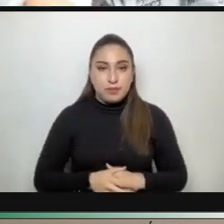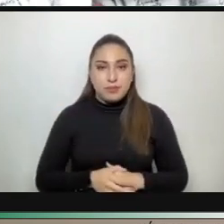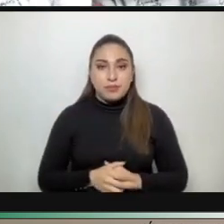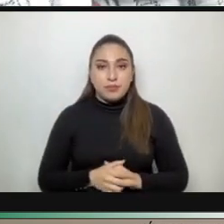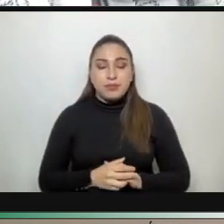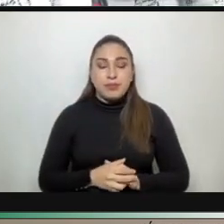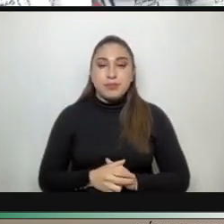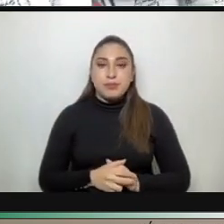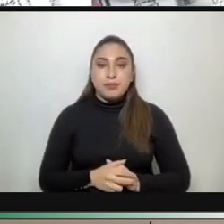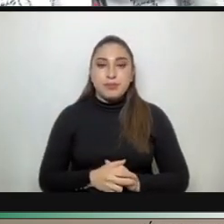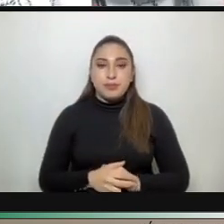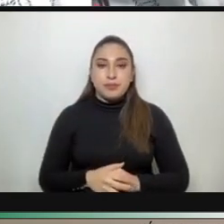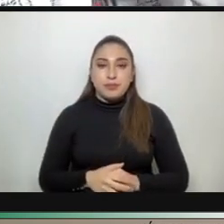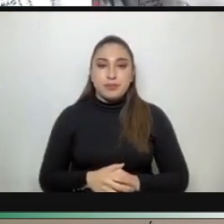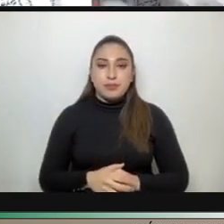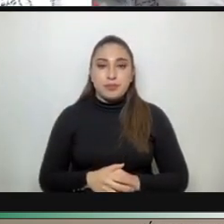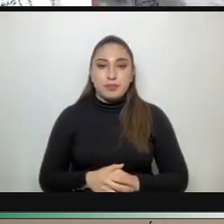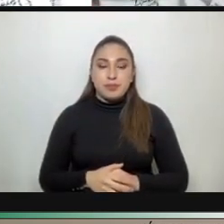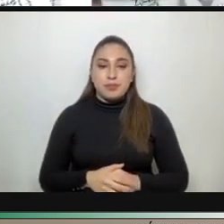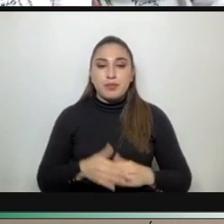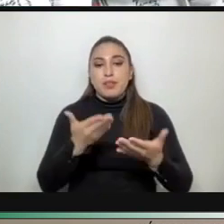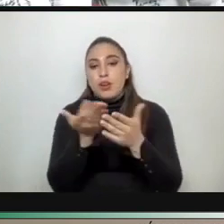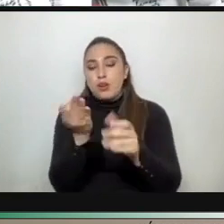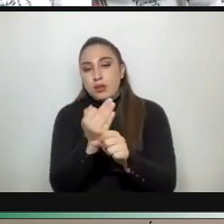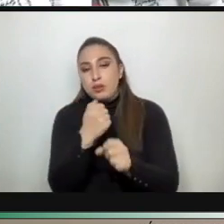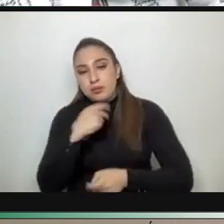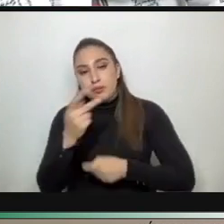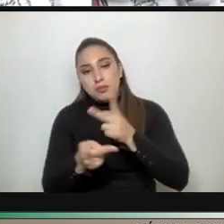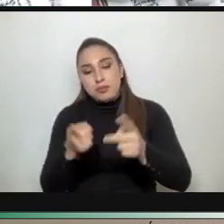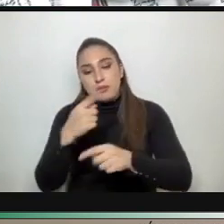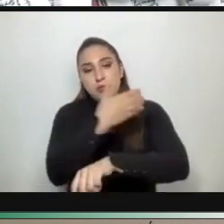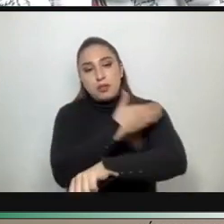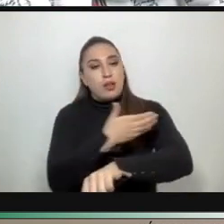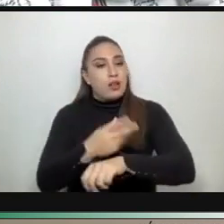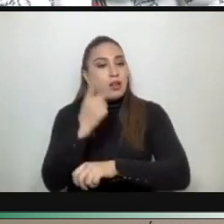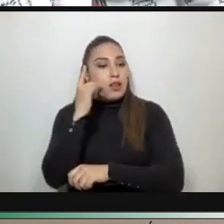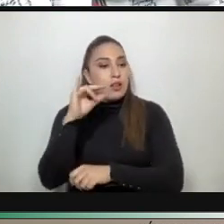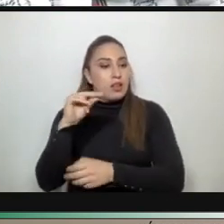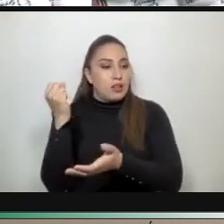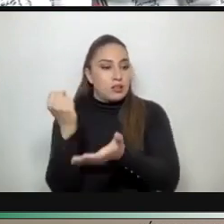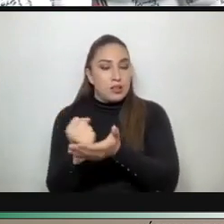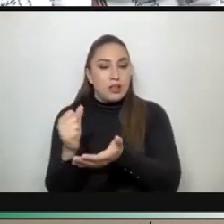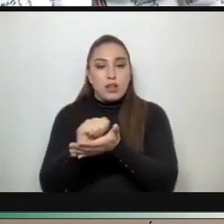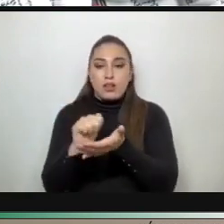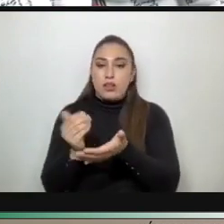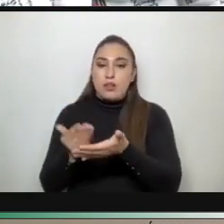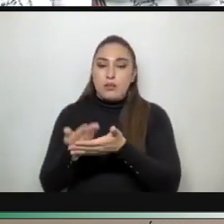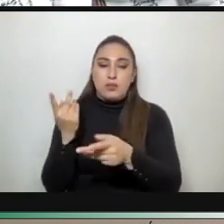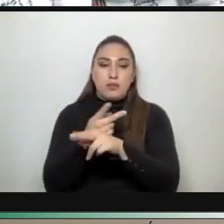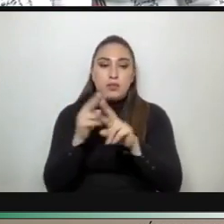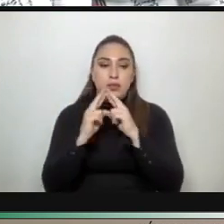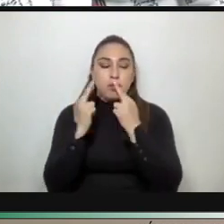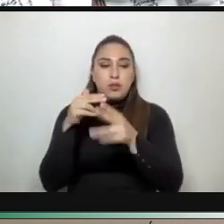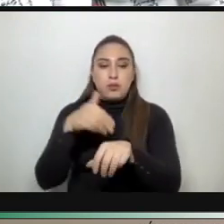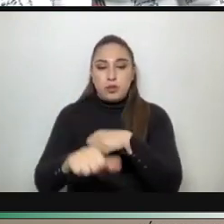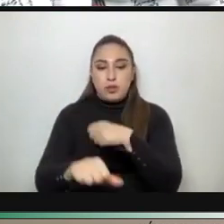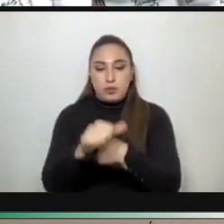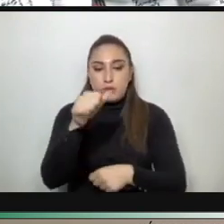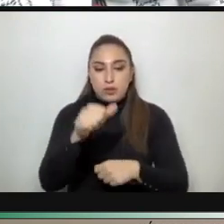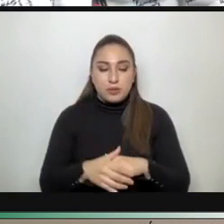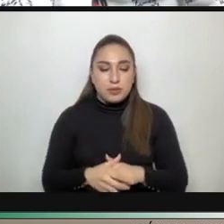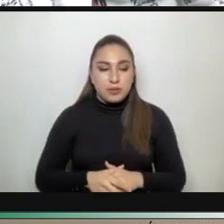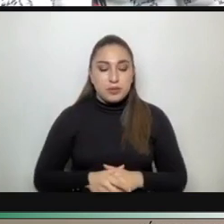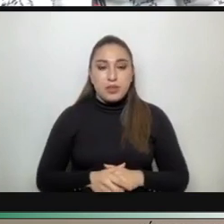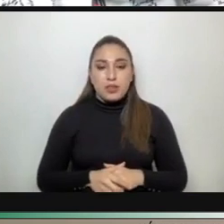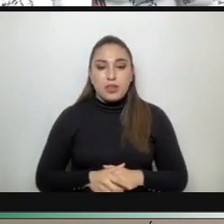Claro que sí. Se somete en votación económica si es de aprobarse el acta de la 11ª sesión ordinaria.